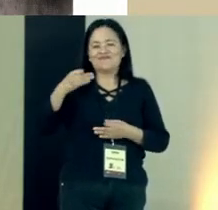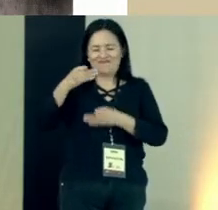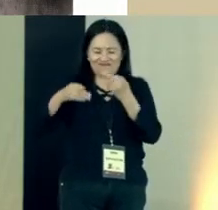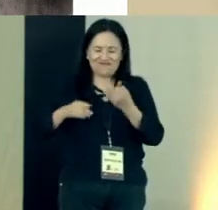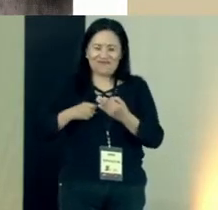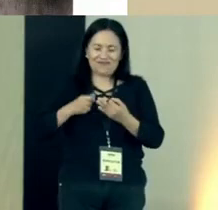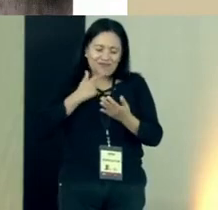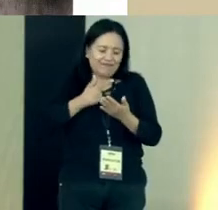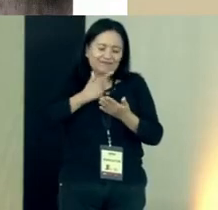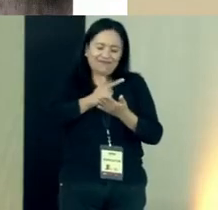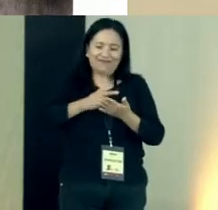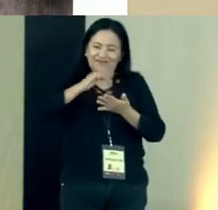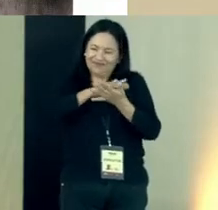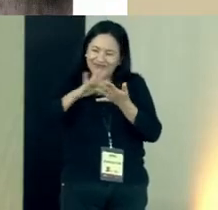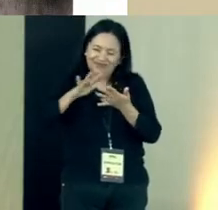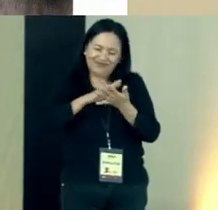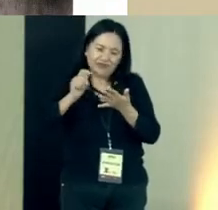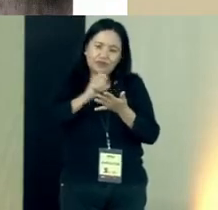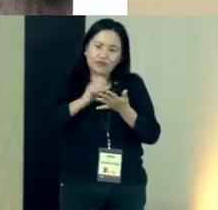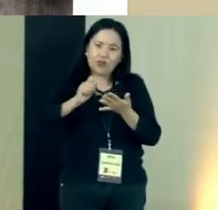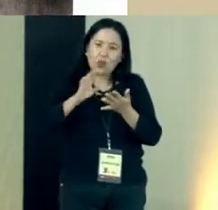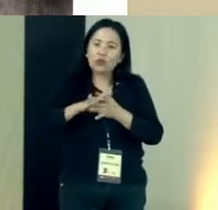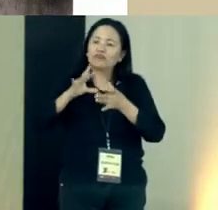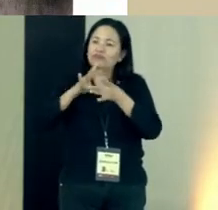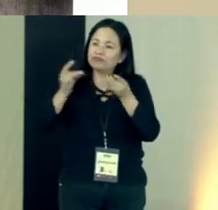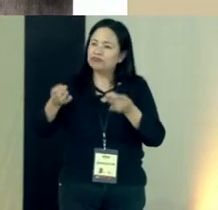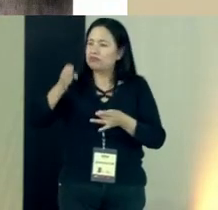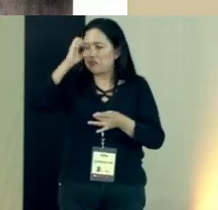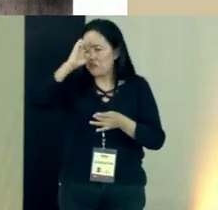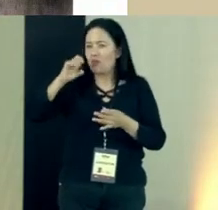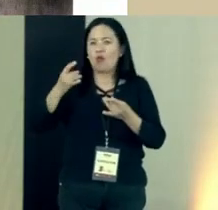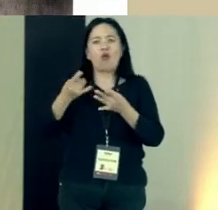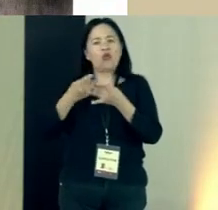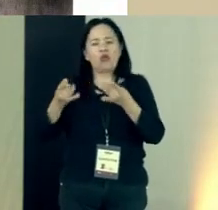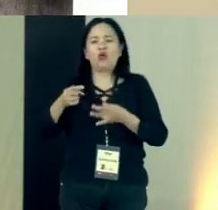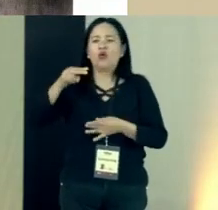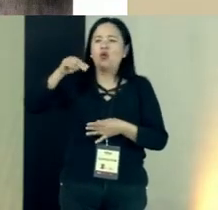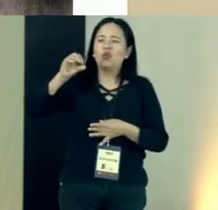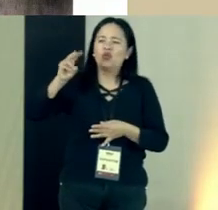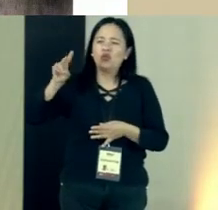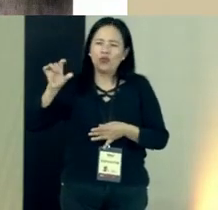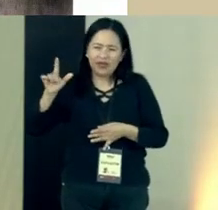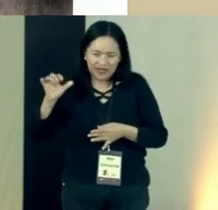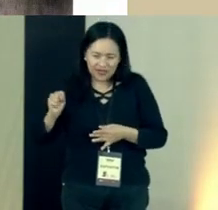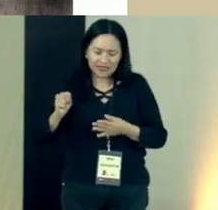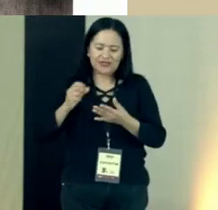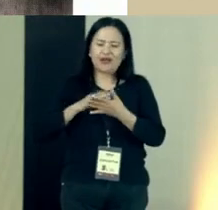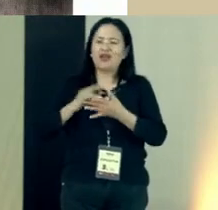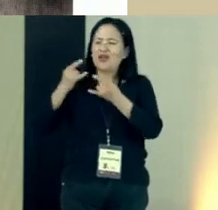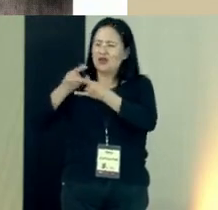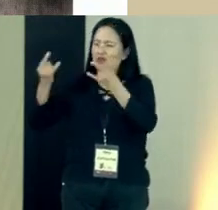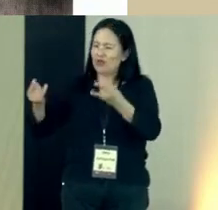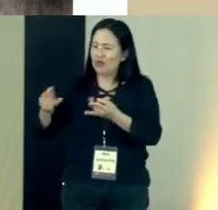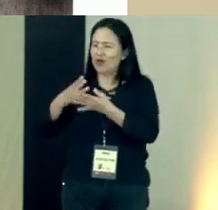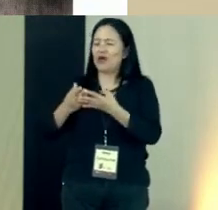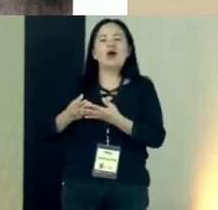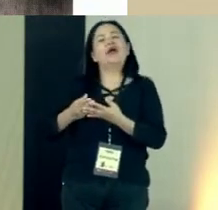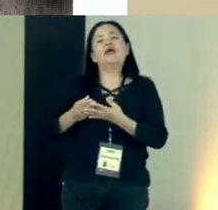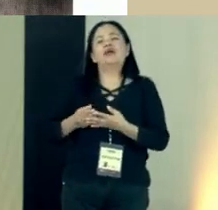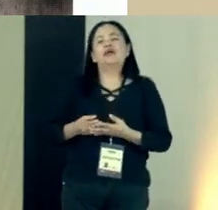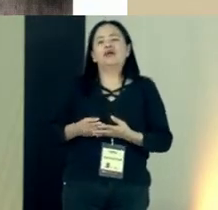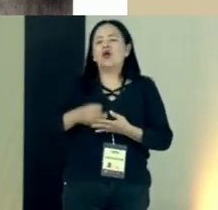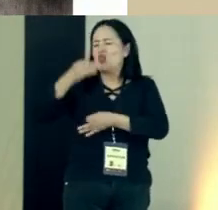lo que pueden leer de él, porque practicó todos los cuentos, fue poeta, novelista, cronista, ¿no? Y por supuesto cuentista,